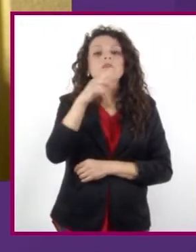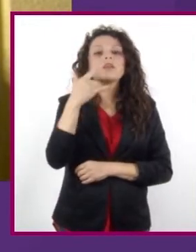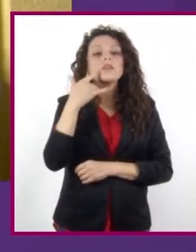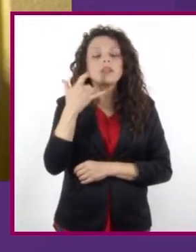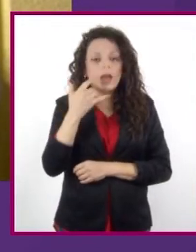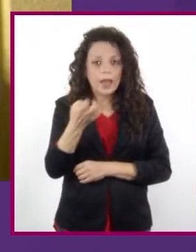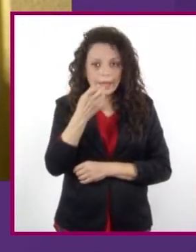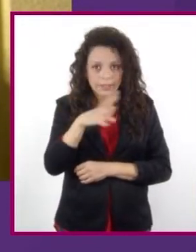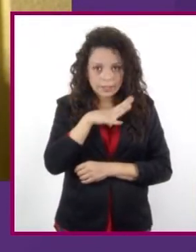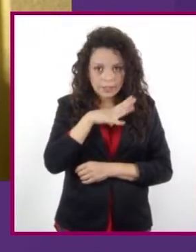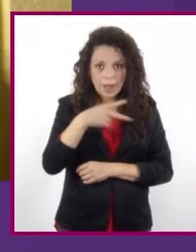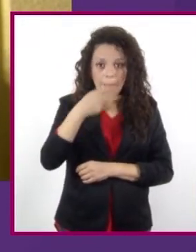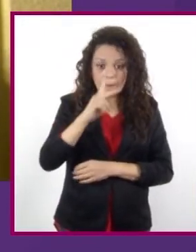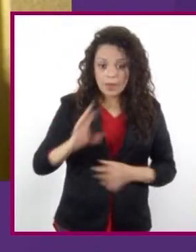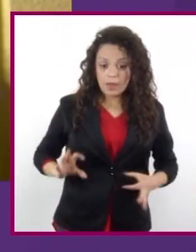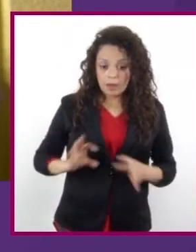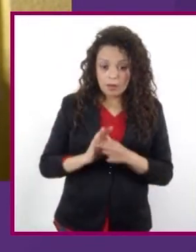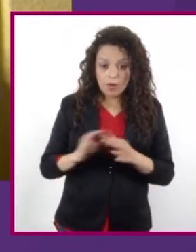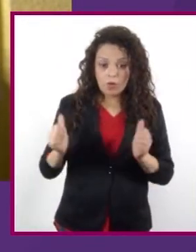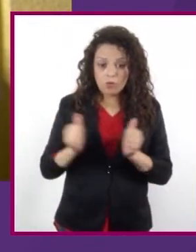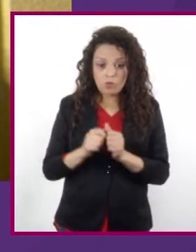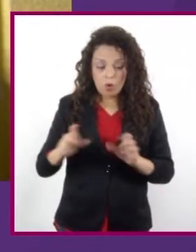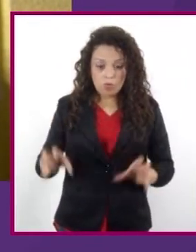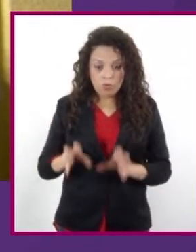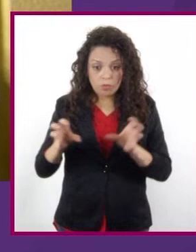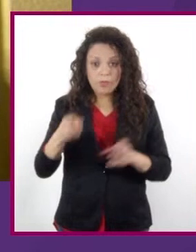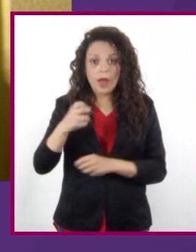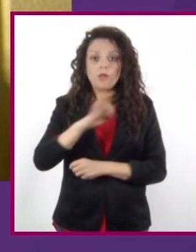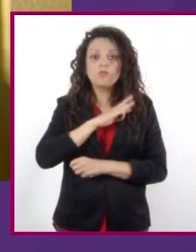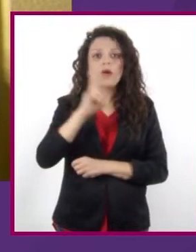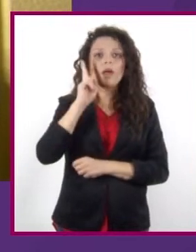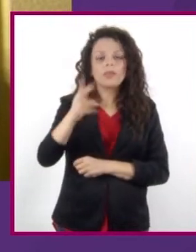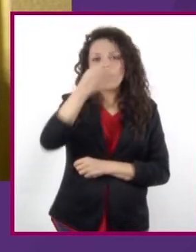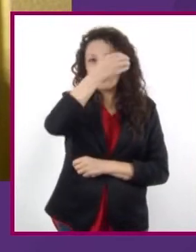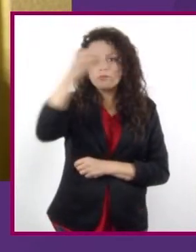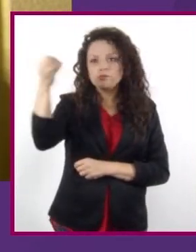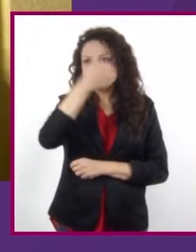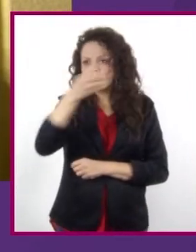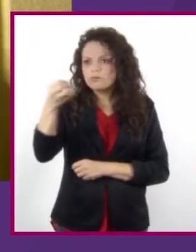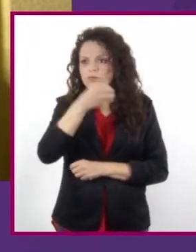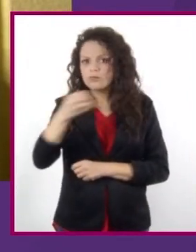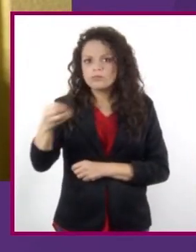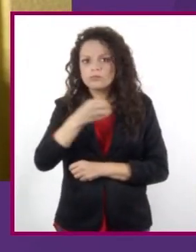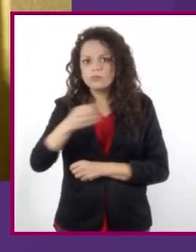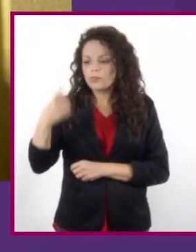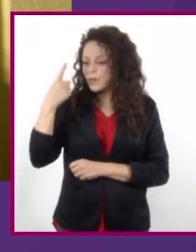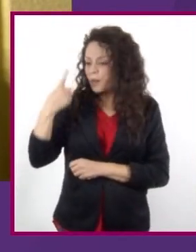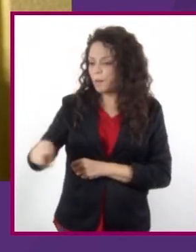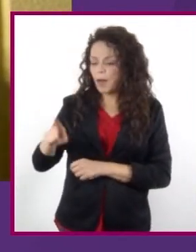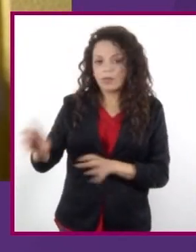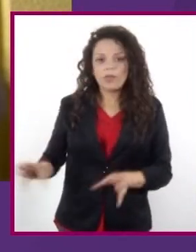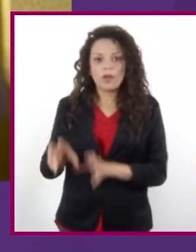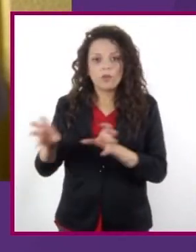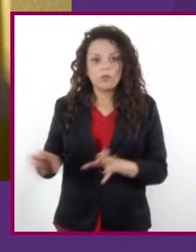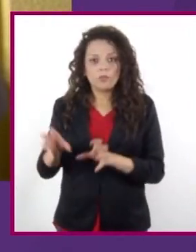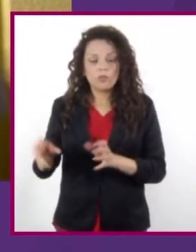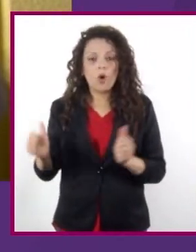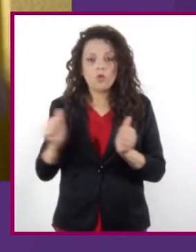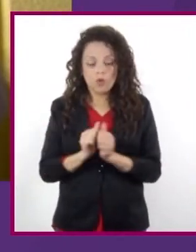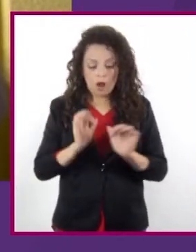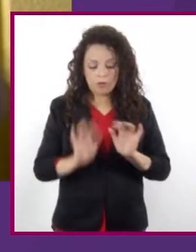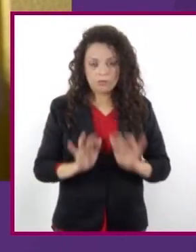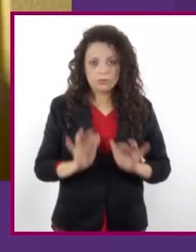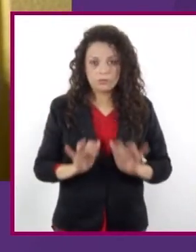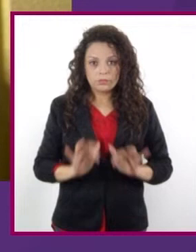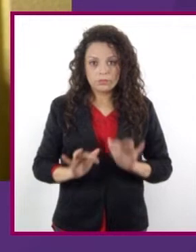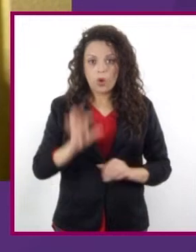conforman la computadora, el cual nos permite observar las órdenes o instrucciones que le damos a la máquina a partir del teclado